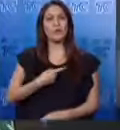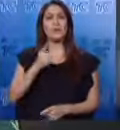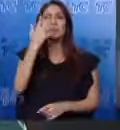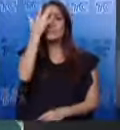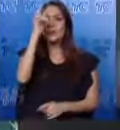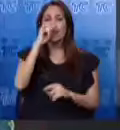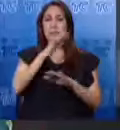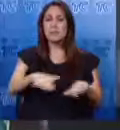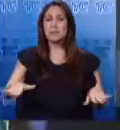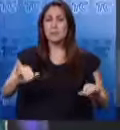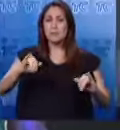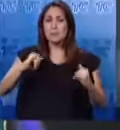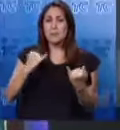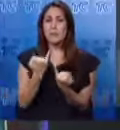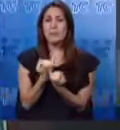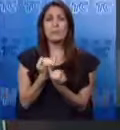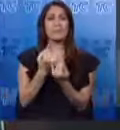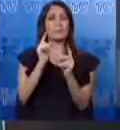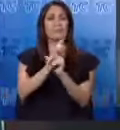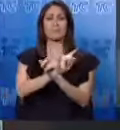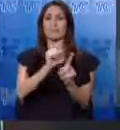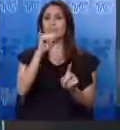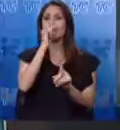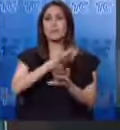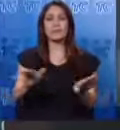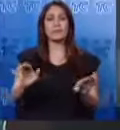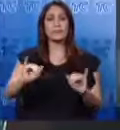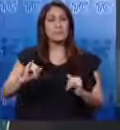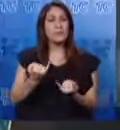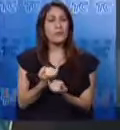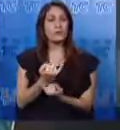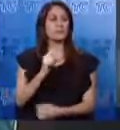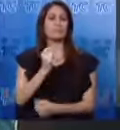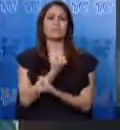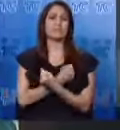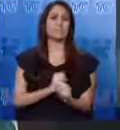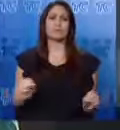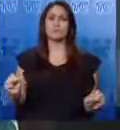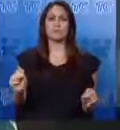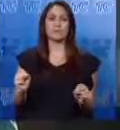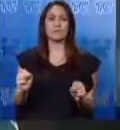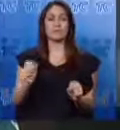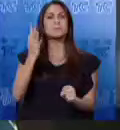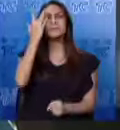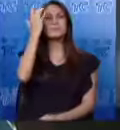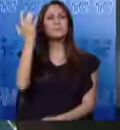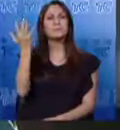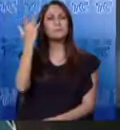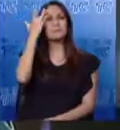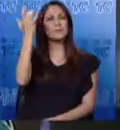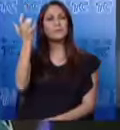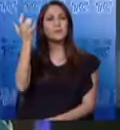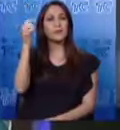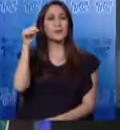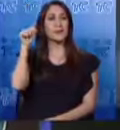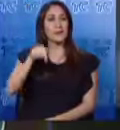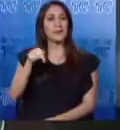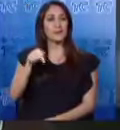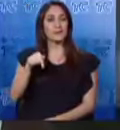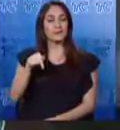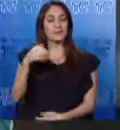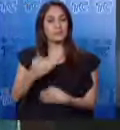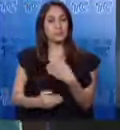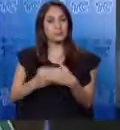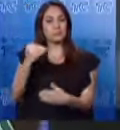desnutrición crónica de los niños. ¿Por qué? ¿Por qué? Porque así, en esa